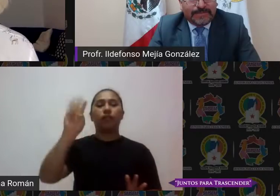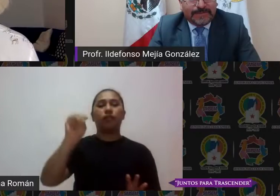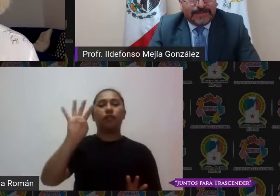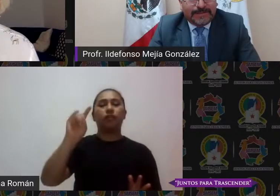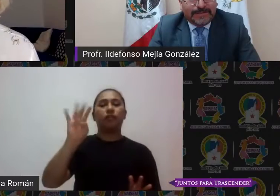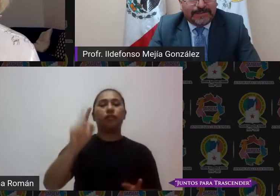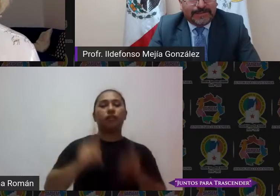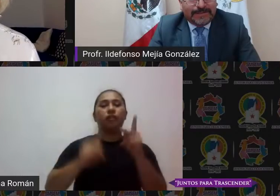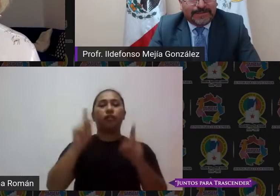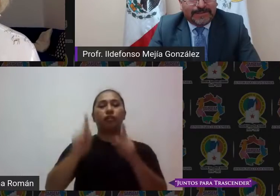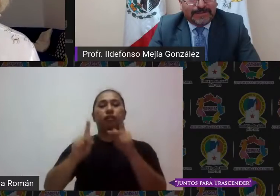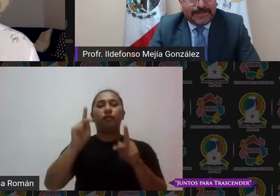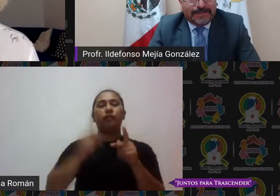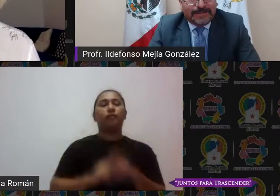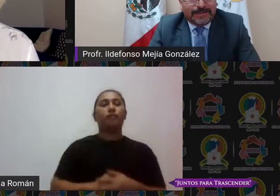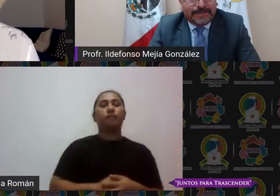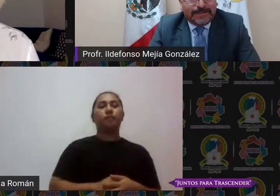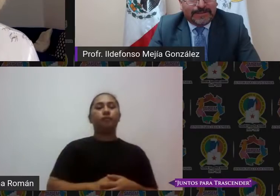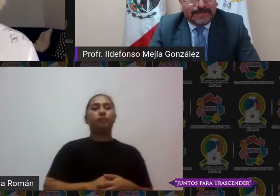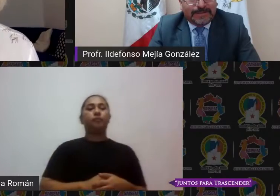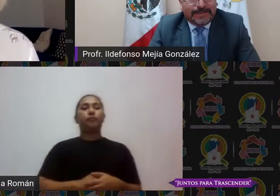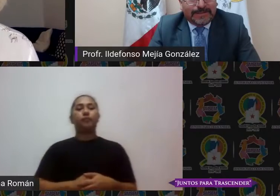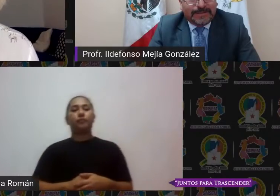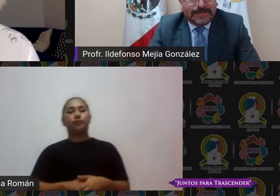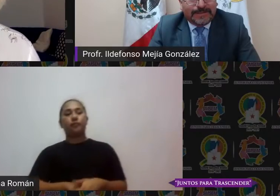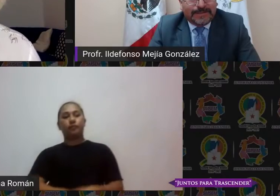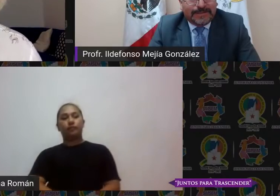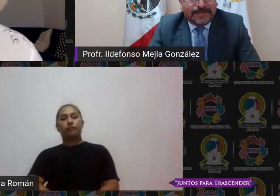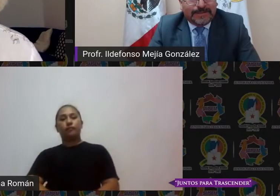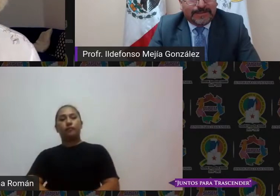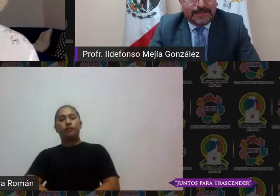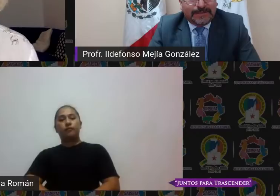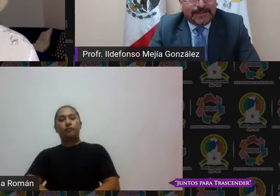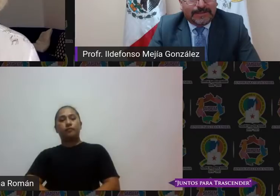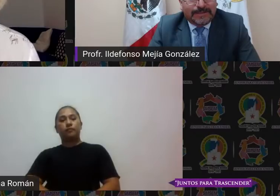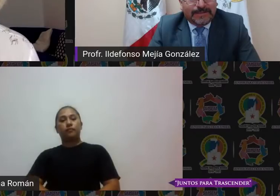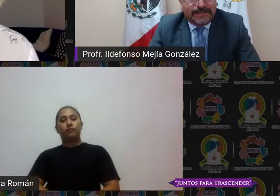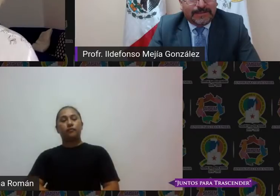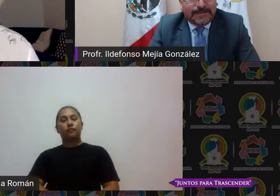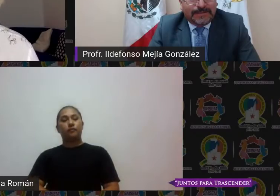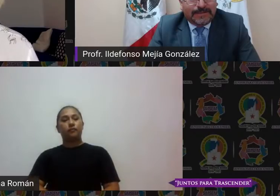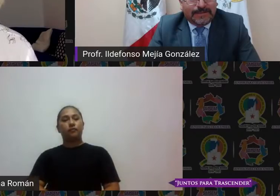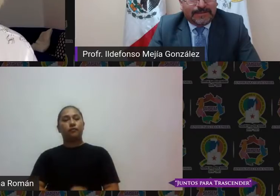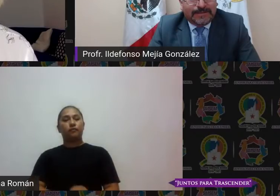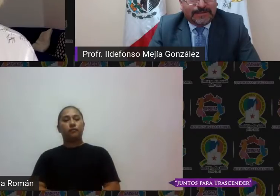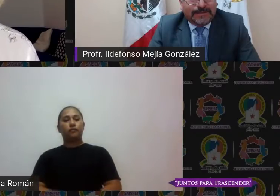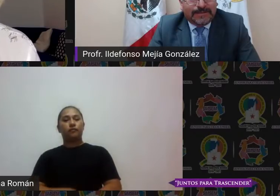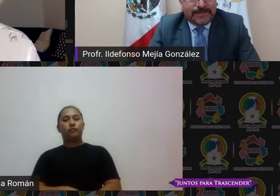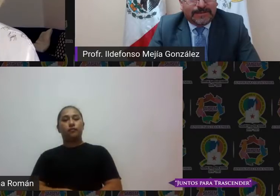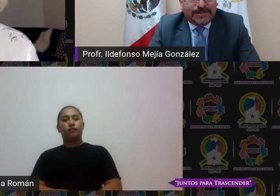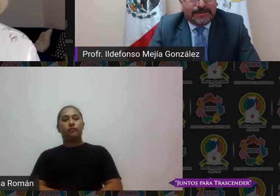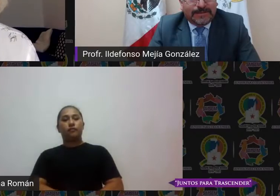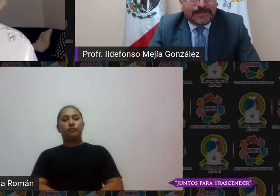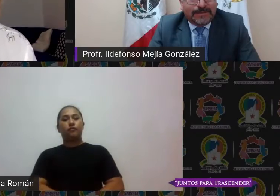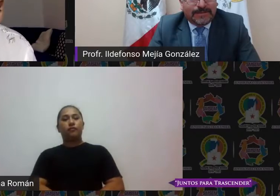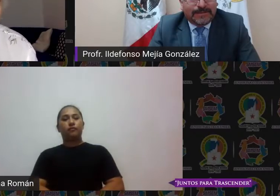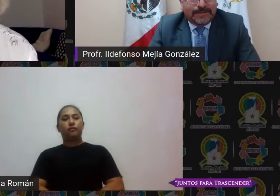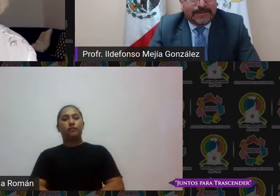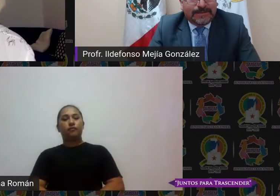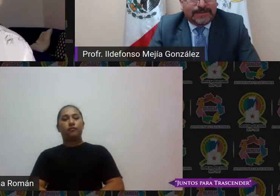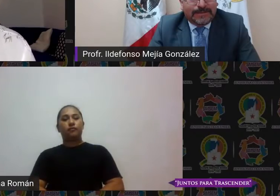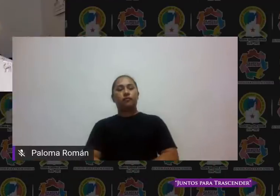viendo unas cuantas este notas en el youtube alguien ya ya dijo y si es cierto por ahí en el argot